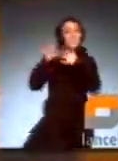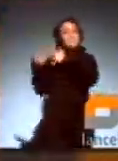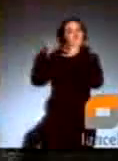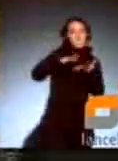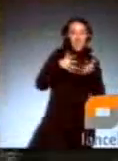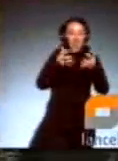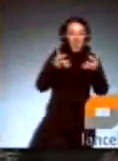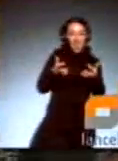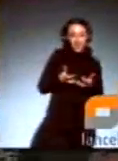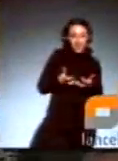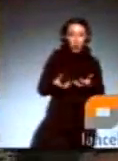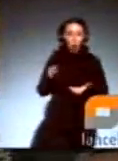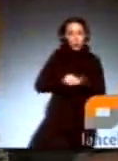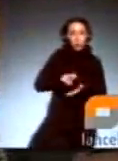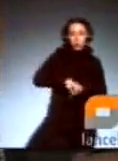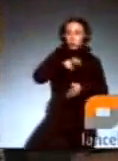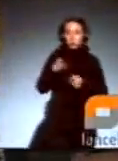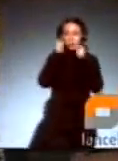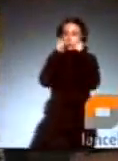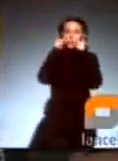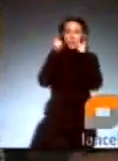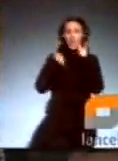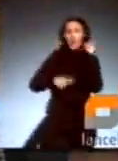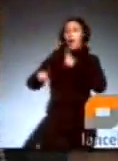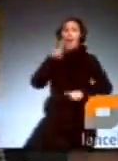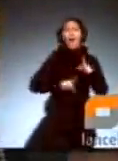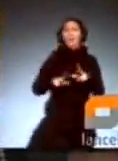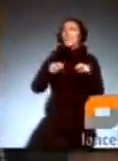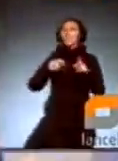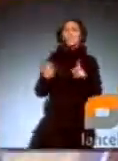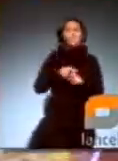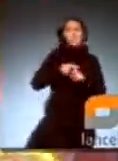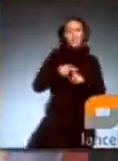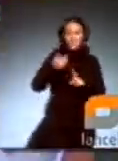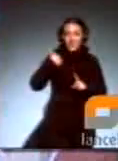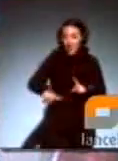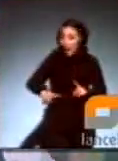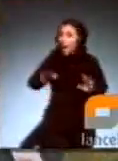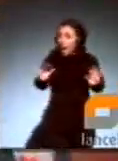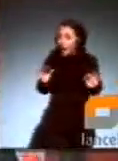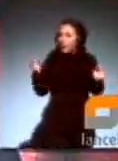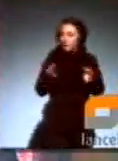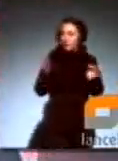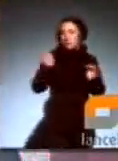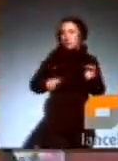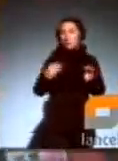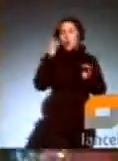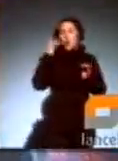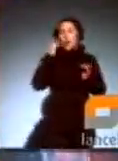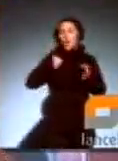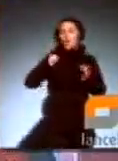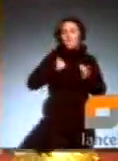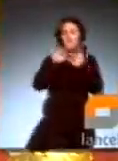Me desperté de nuevo y se acabó el dilema. El sueño cumplió, ese día escribí más de medio